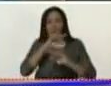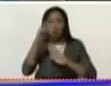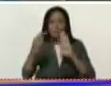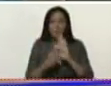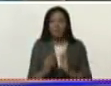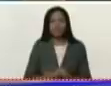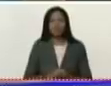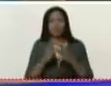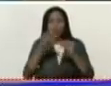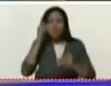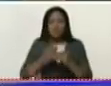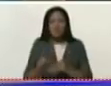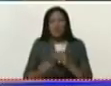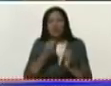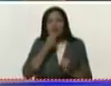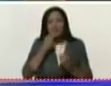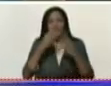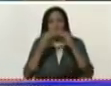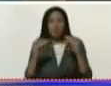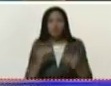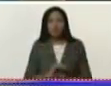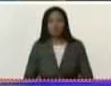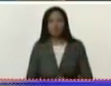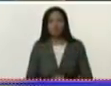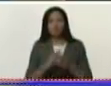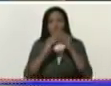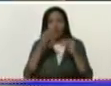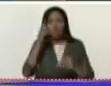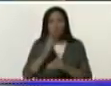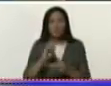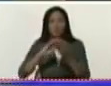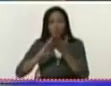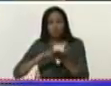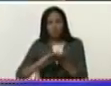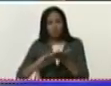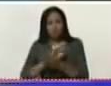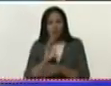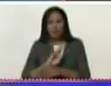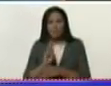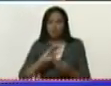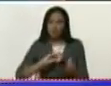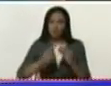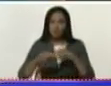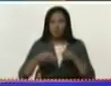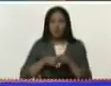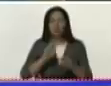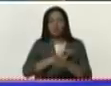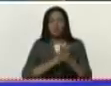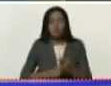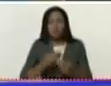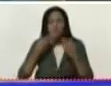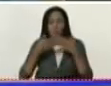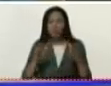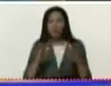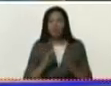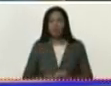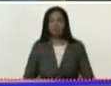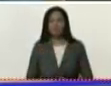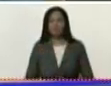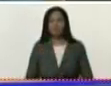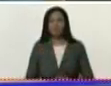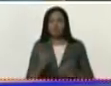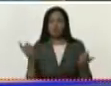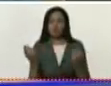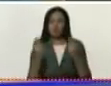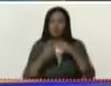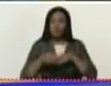Todo tiene que ser funcional. Todo tiene que ser resuelto en combinación con el poder popular. La